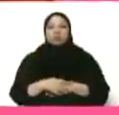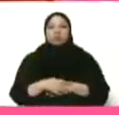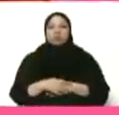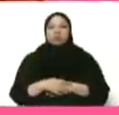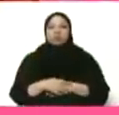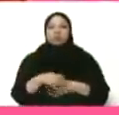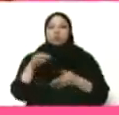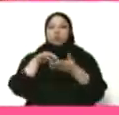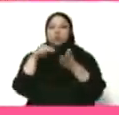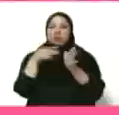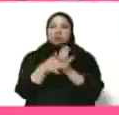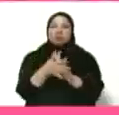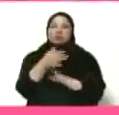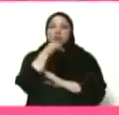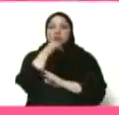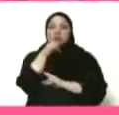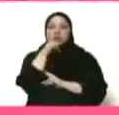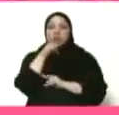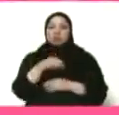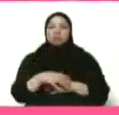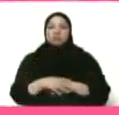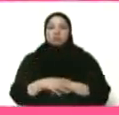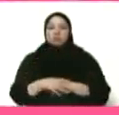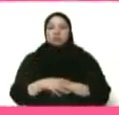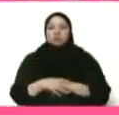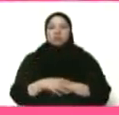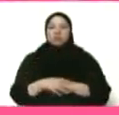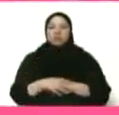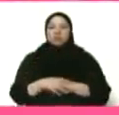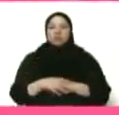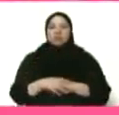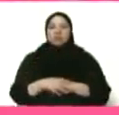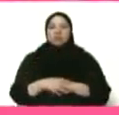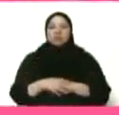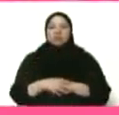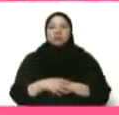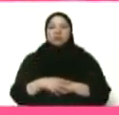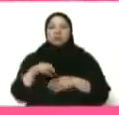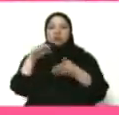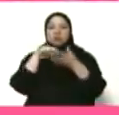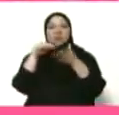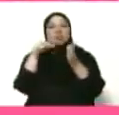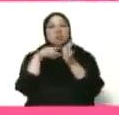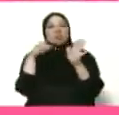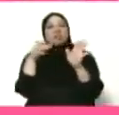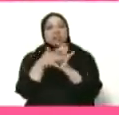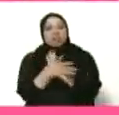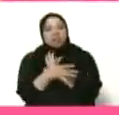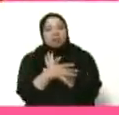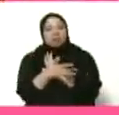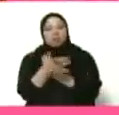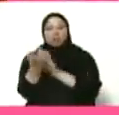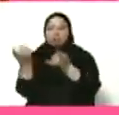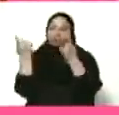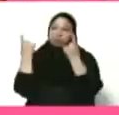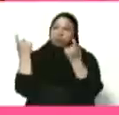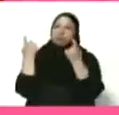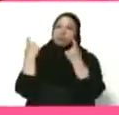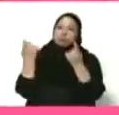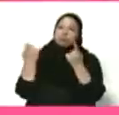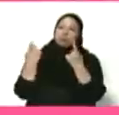Eso no significa quemar las etapas, ¿ves? No, no. Significa formarse sin